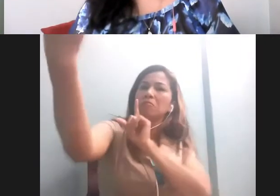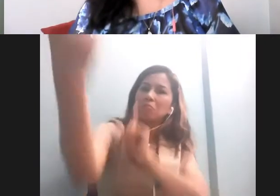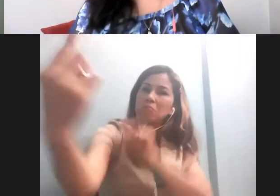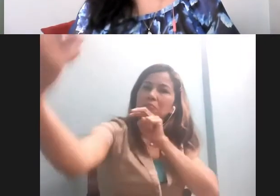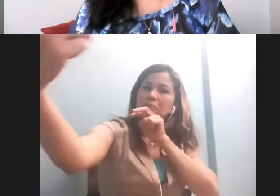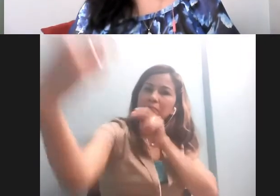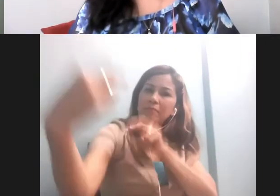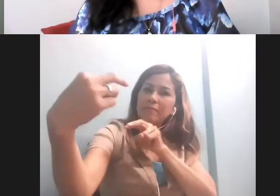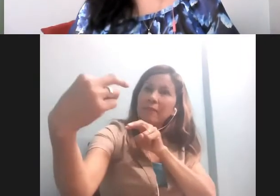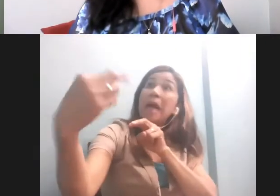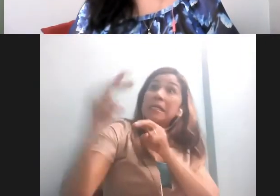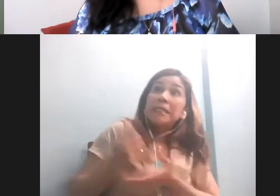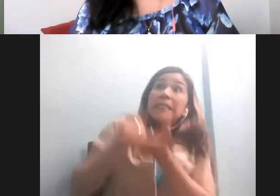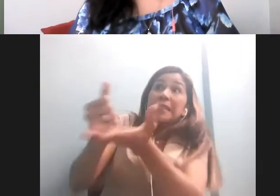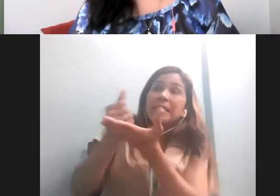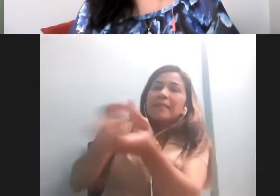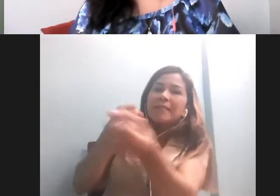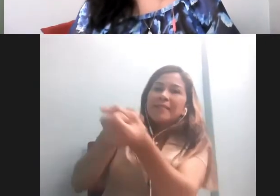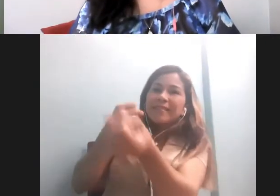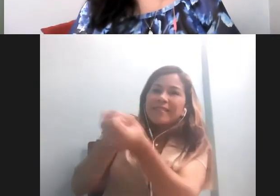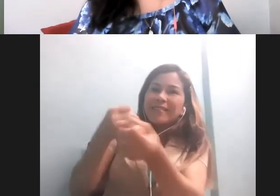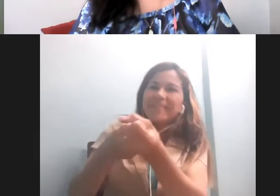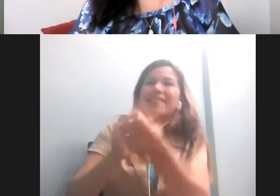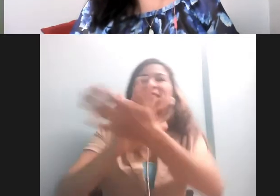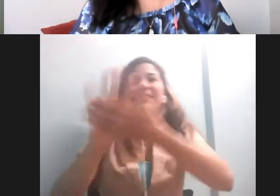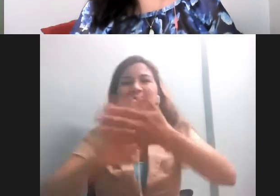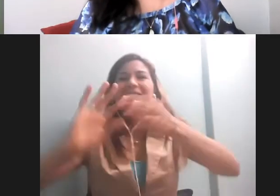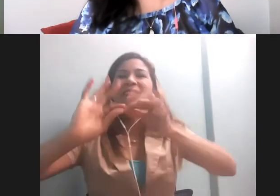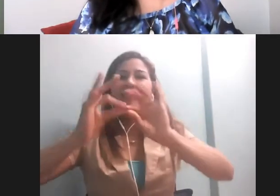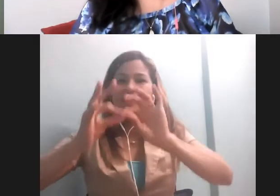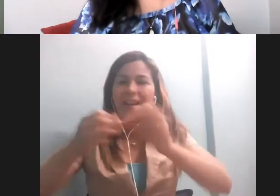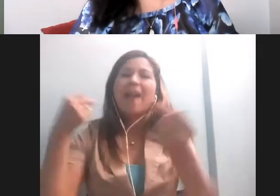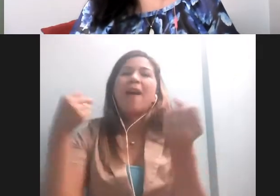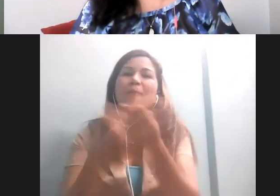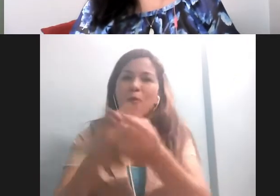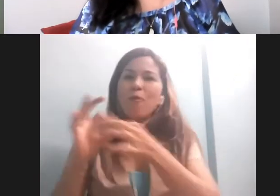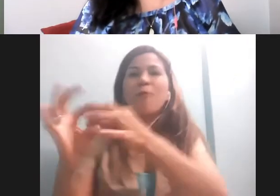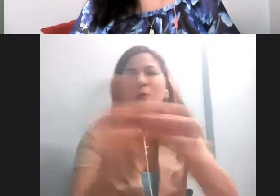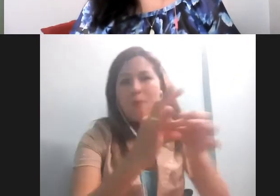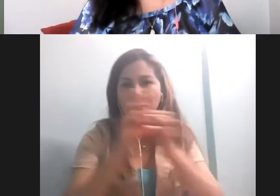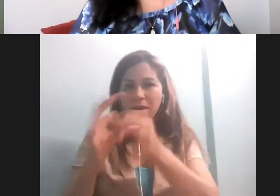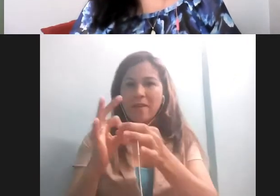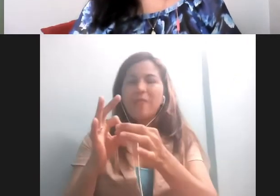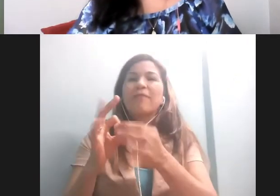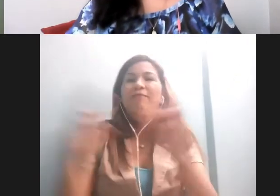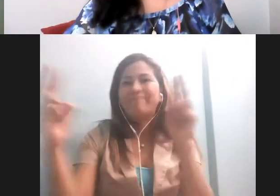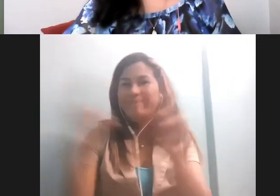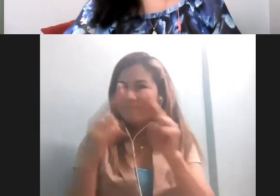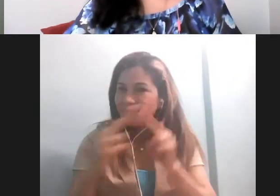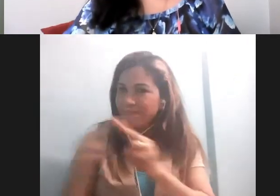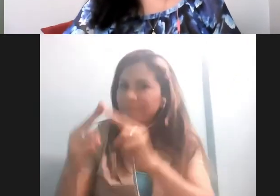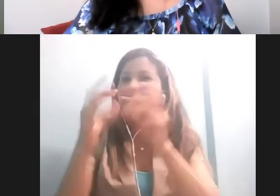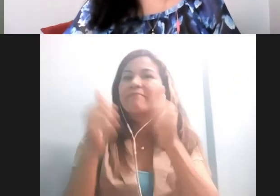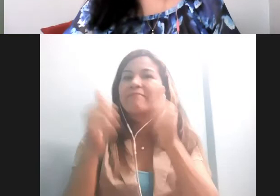equipo de interpretación, porque aparte de eso, es como que ellos estaban muy siempre en el detalle, en todo el detalle, ¿no?